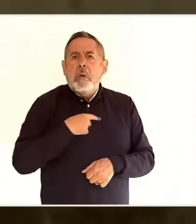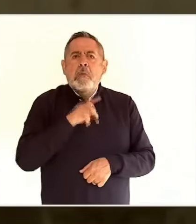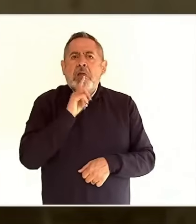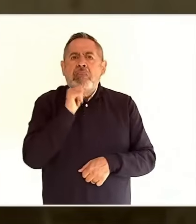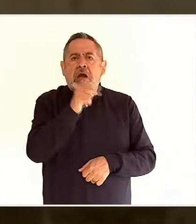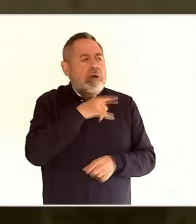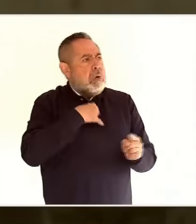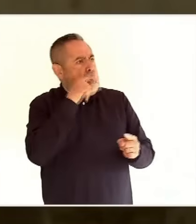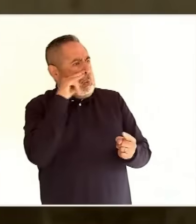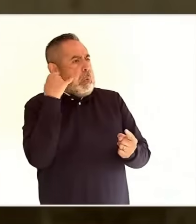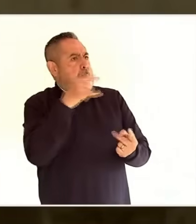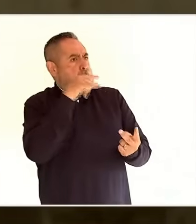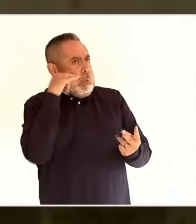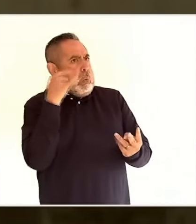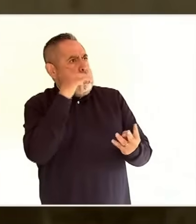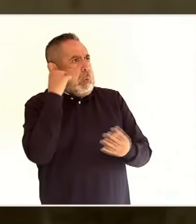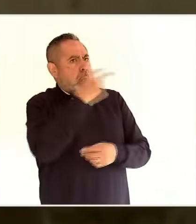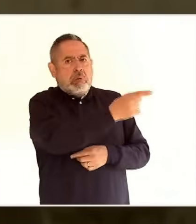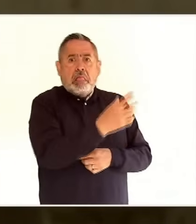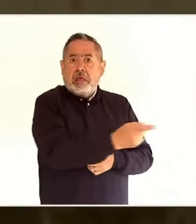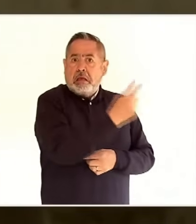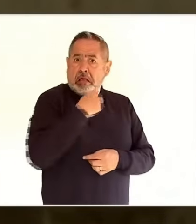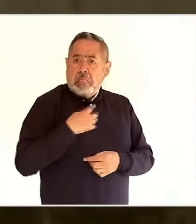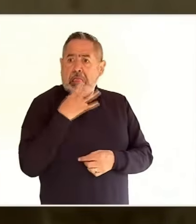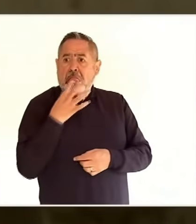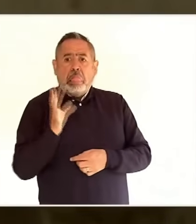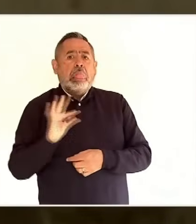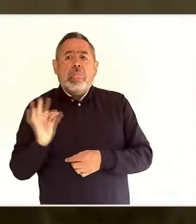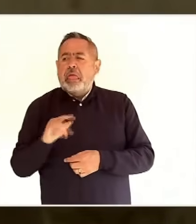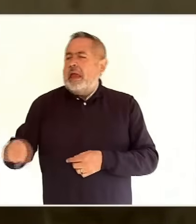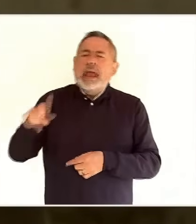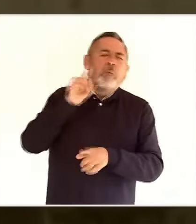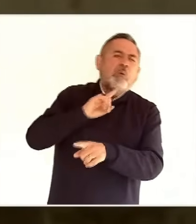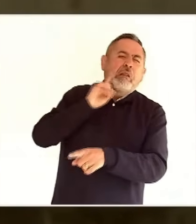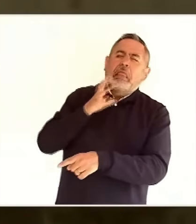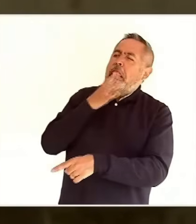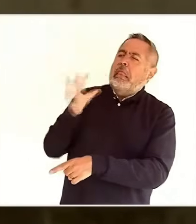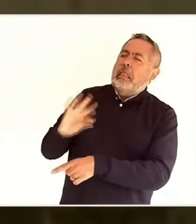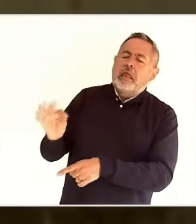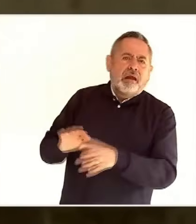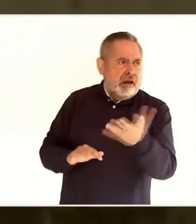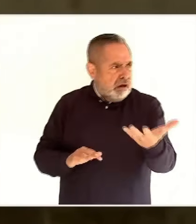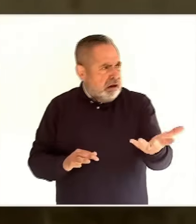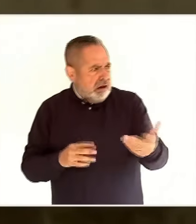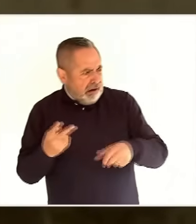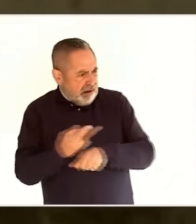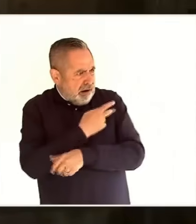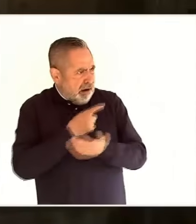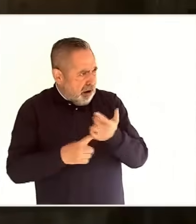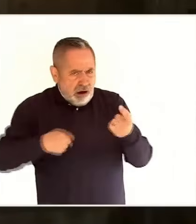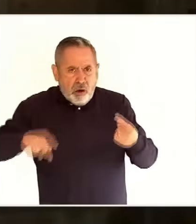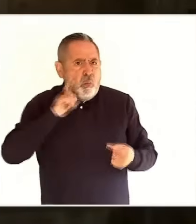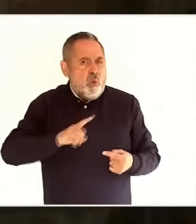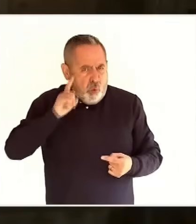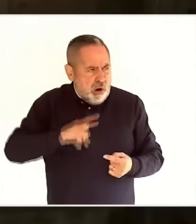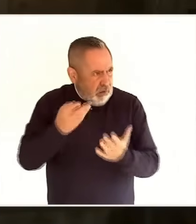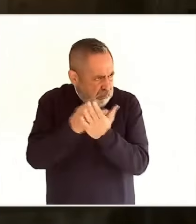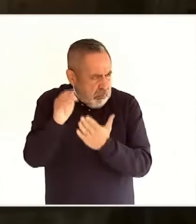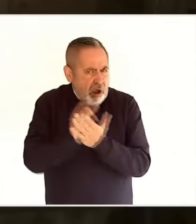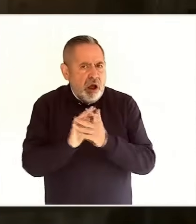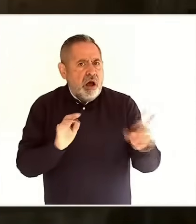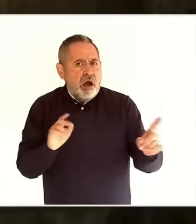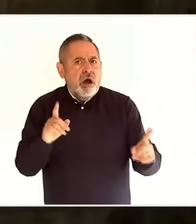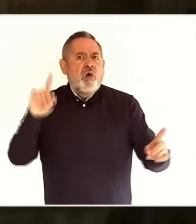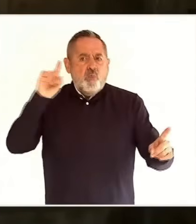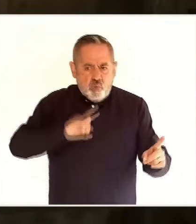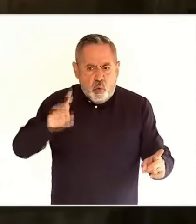sean todos, han querido ridiculizarlo como si fuera un sentimiento impropio de ellas? ¿Qué tiene de extraño